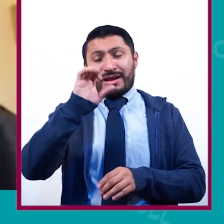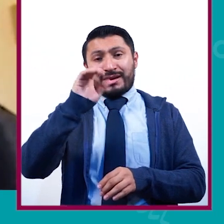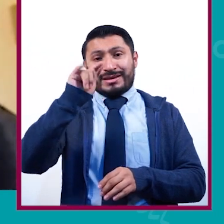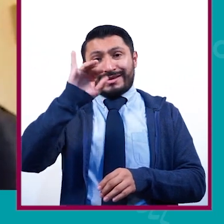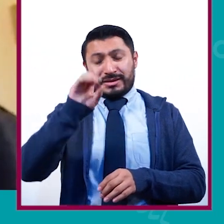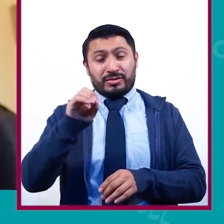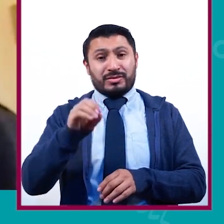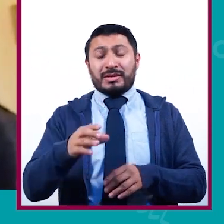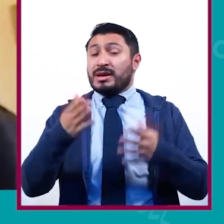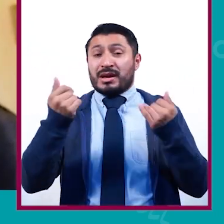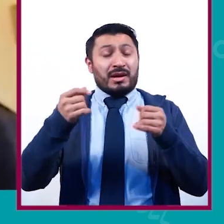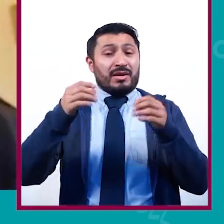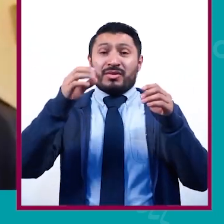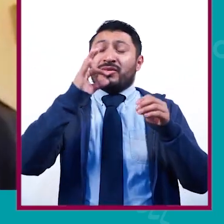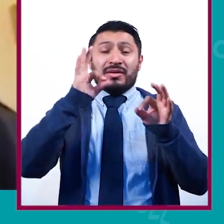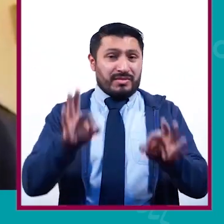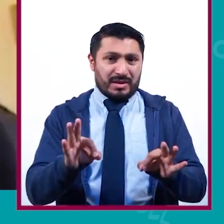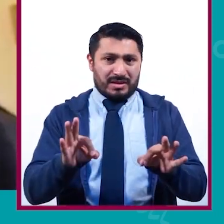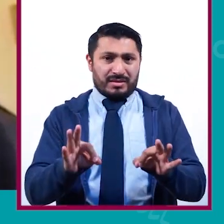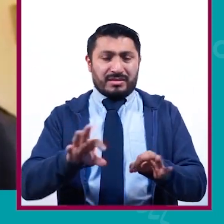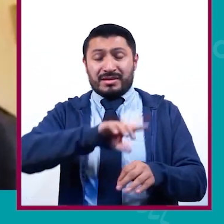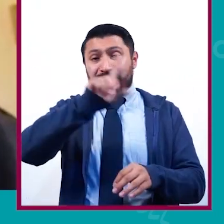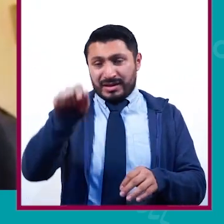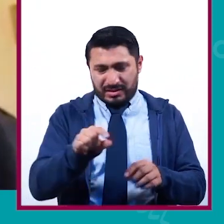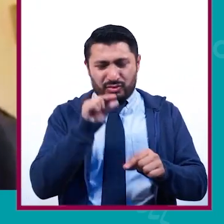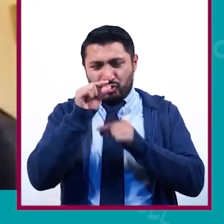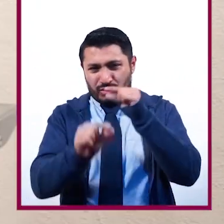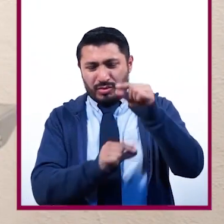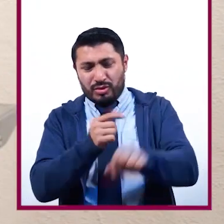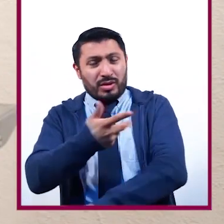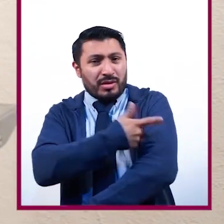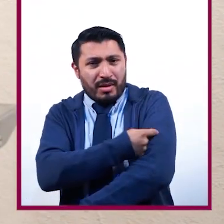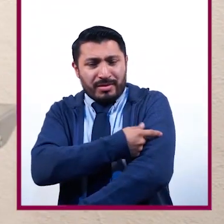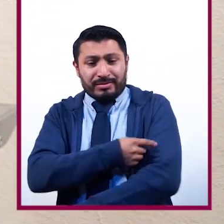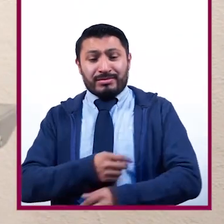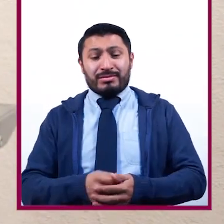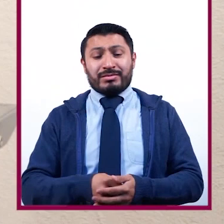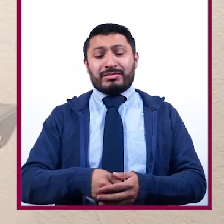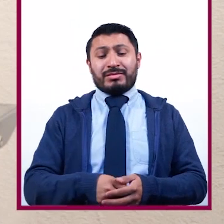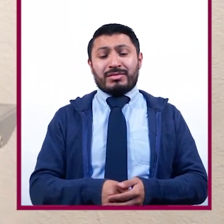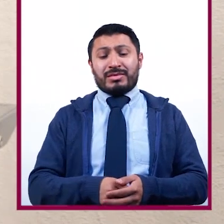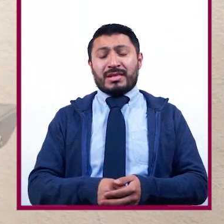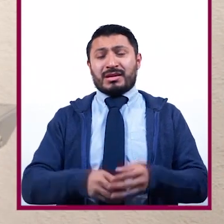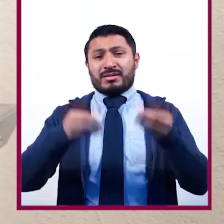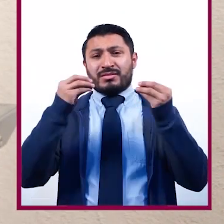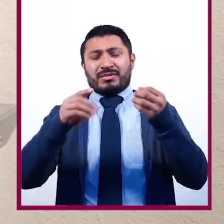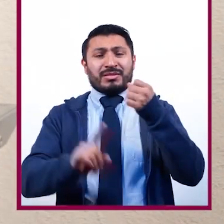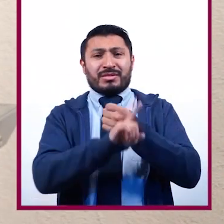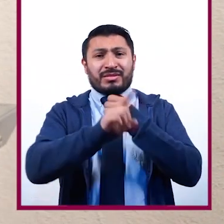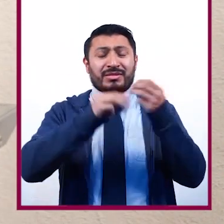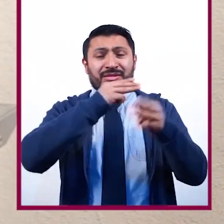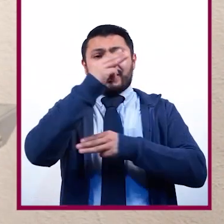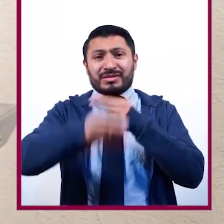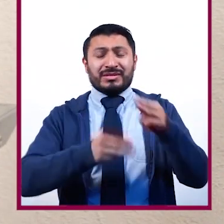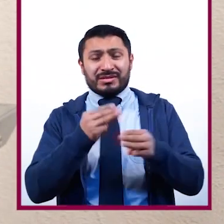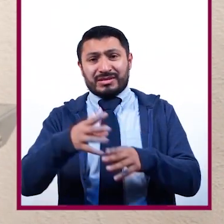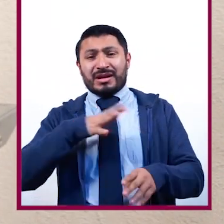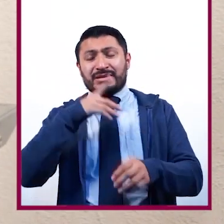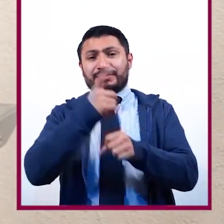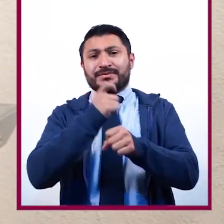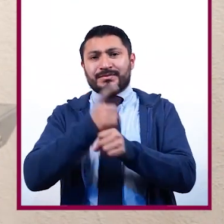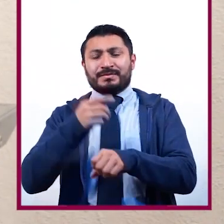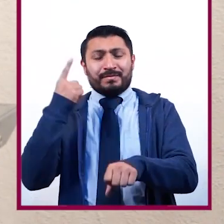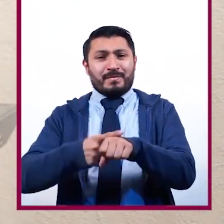de conocer el mecanismo de acción, se pueden empezar a implementar las vacunas. En medio del gran caos mundial ocasionado por las primeras